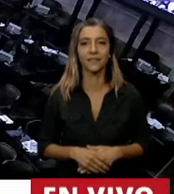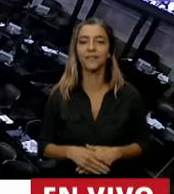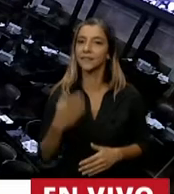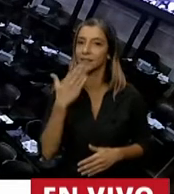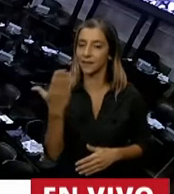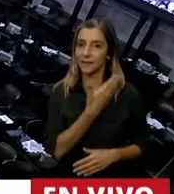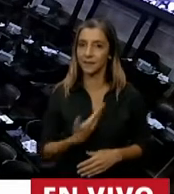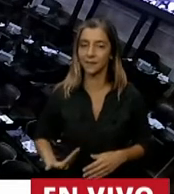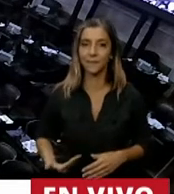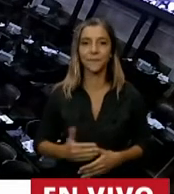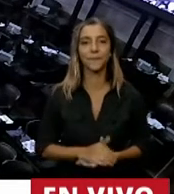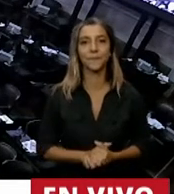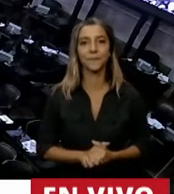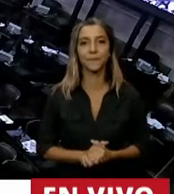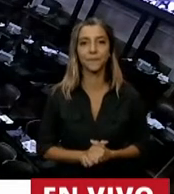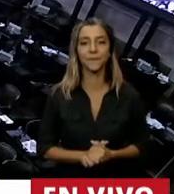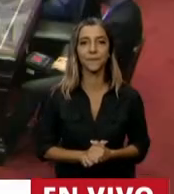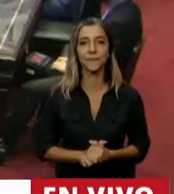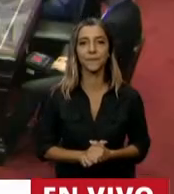gracias señora presidenta